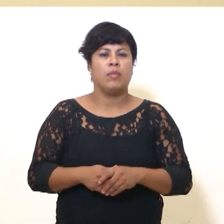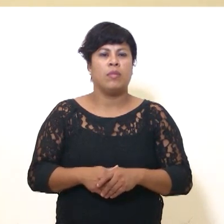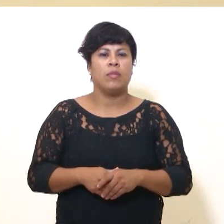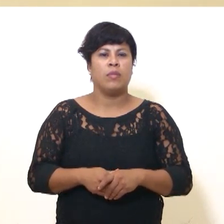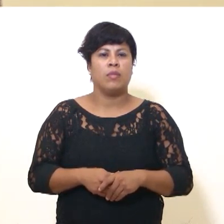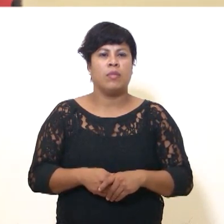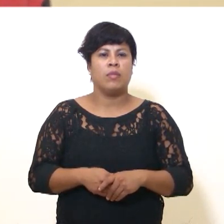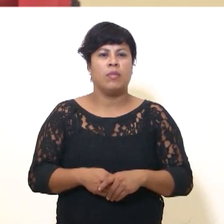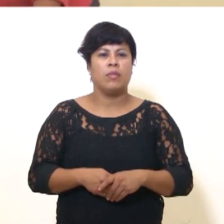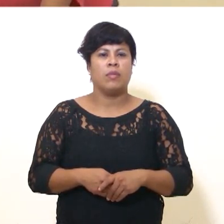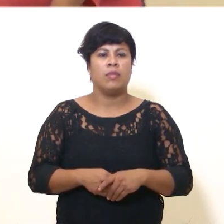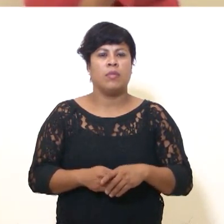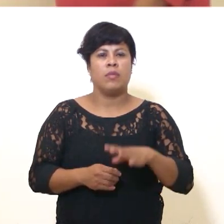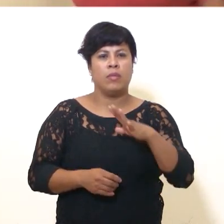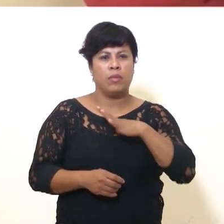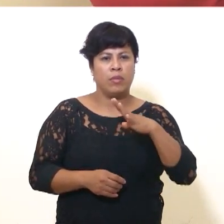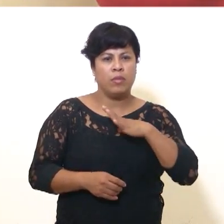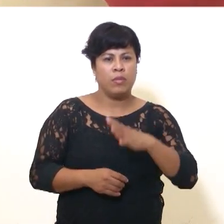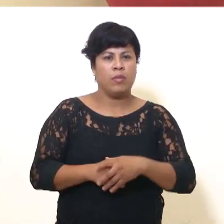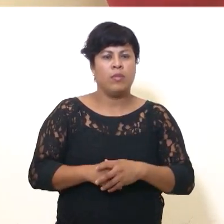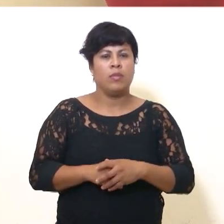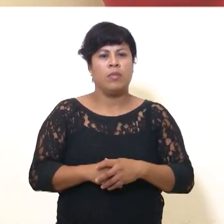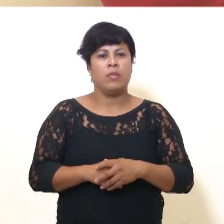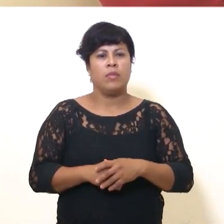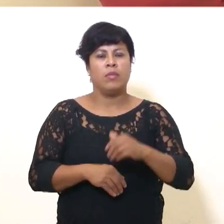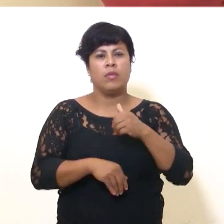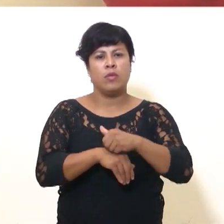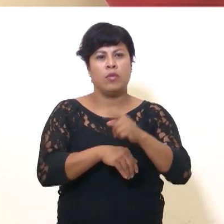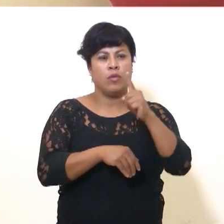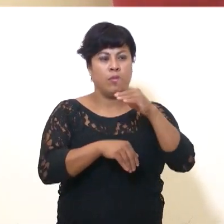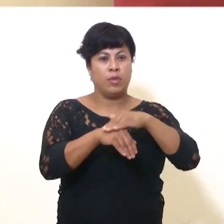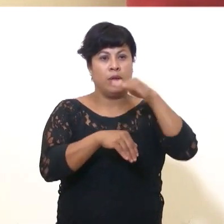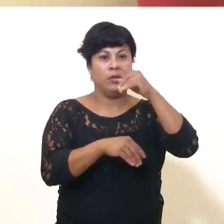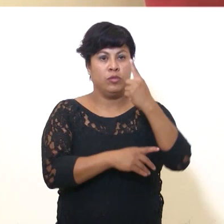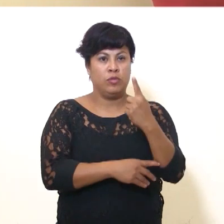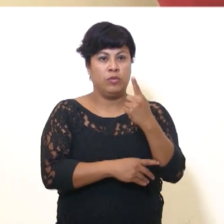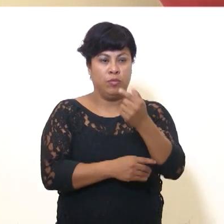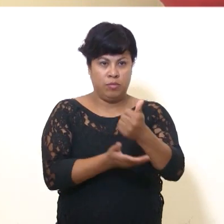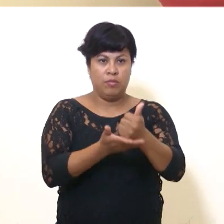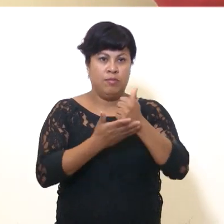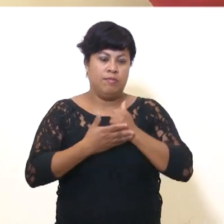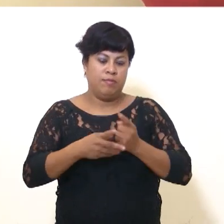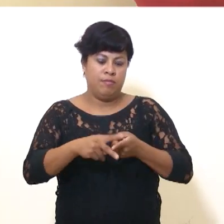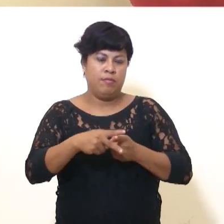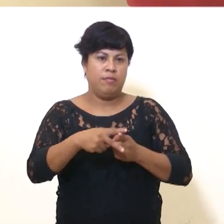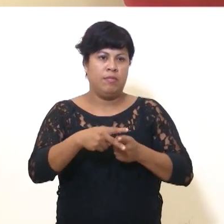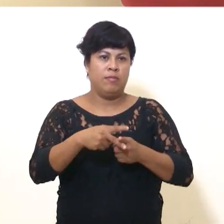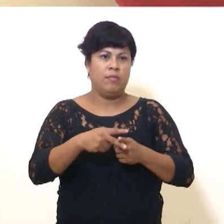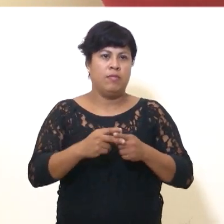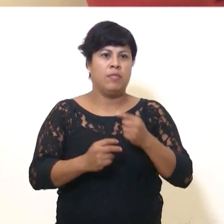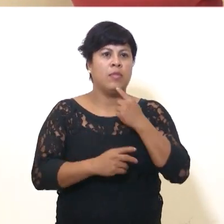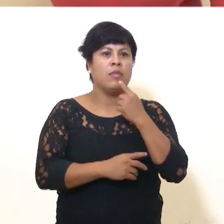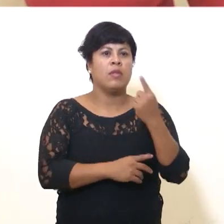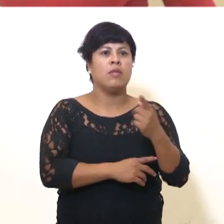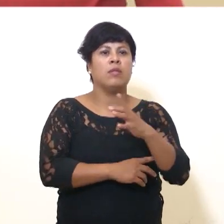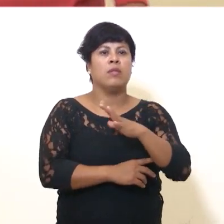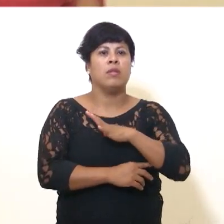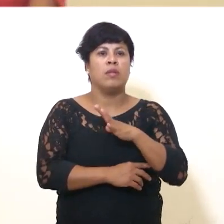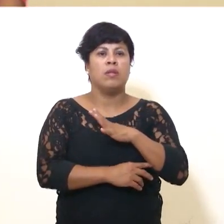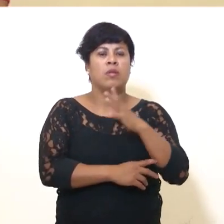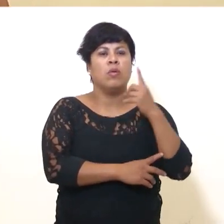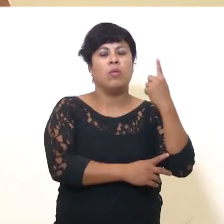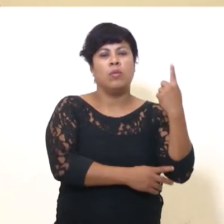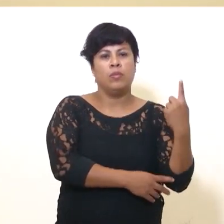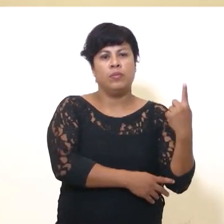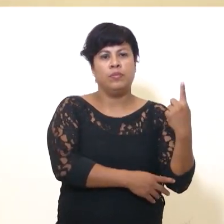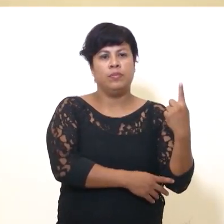No se pongan tristes. Aquí tenemos uno más. ¿Me ayudas a contar? Aquí dijimos